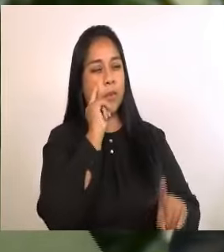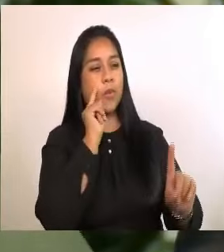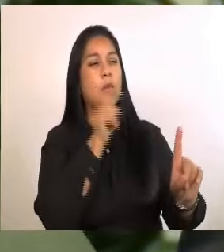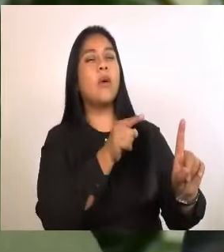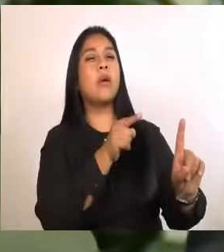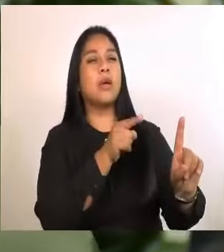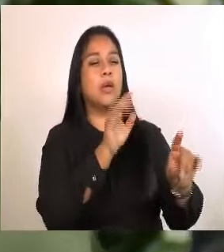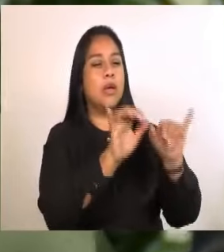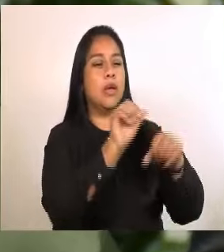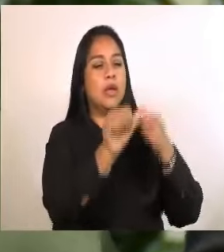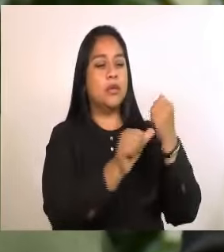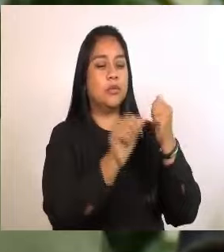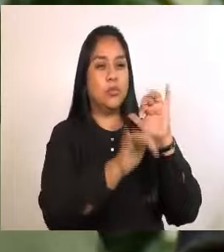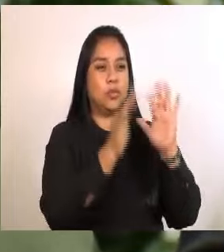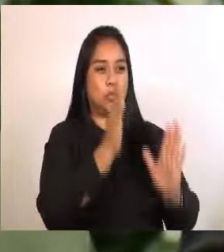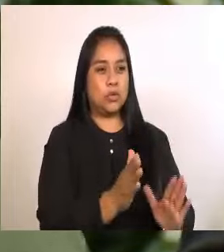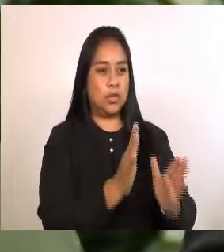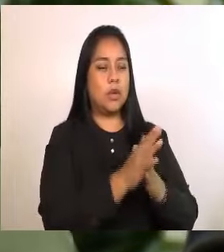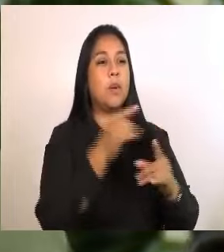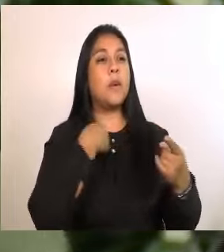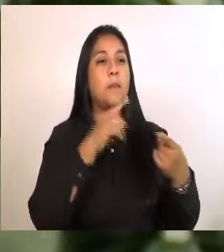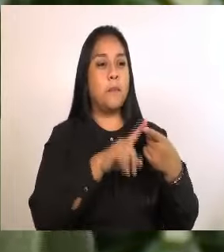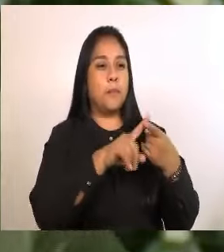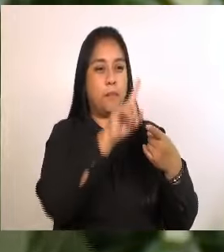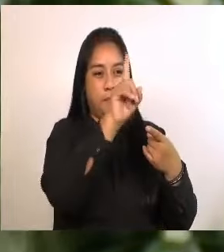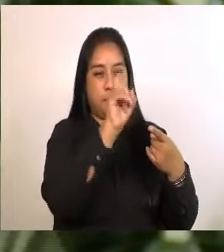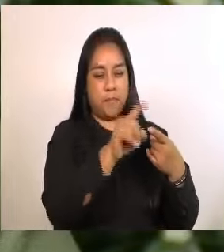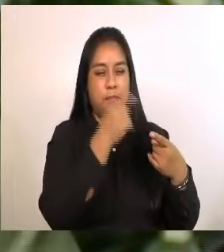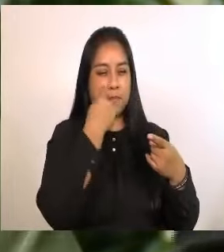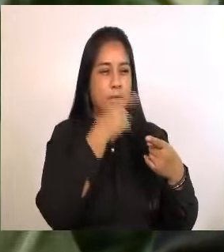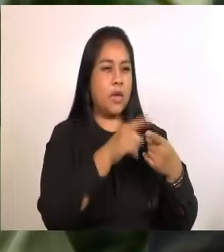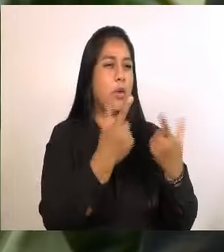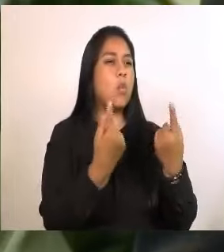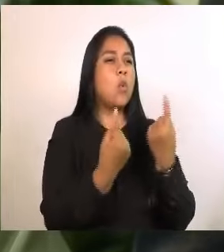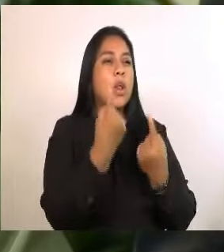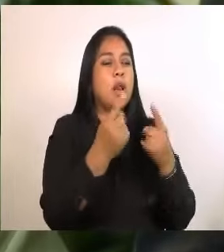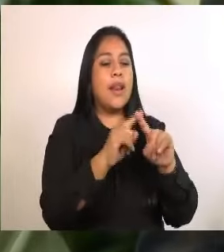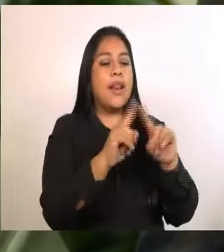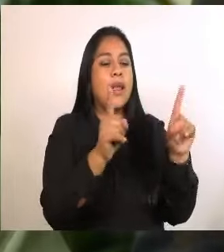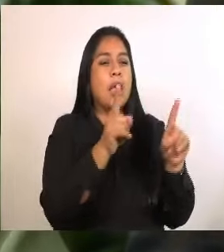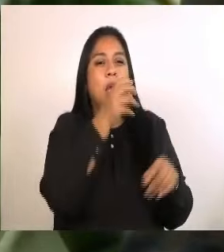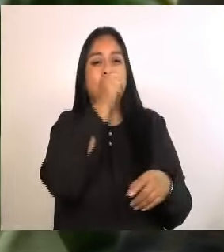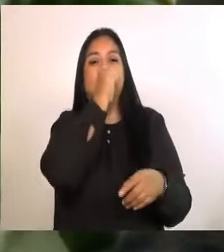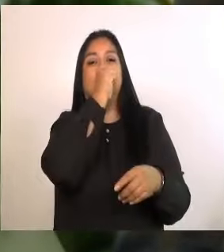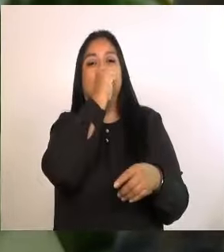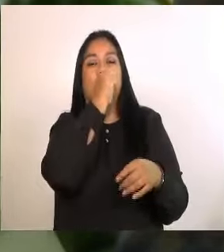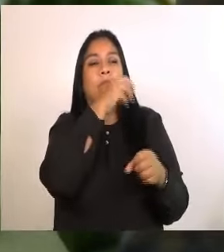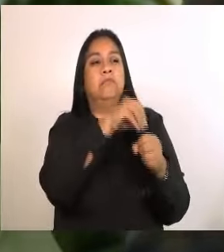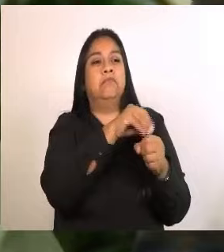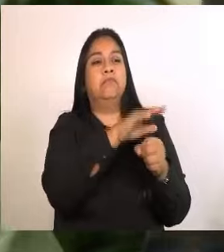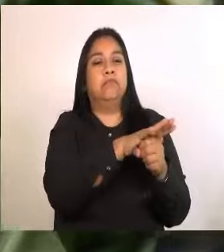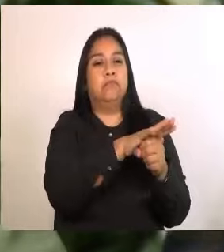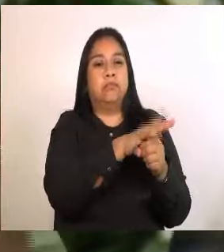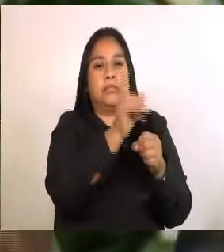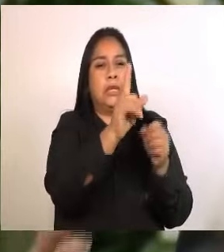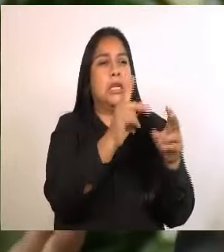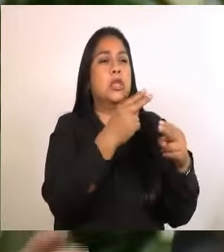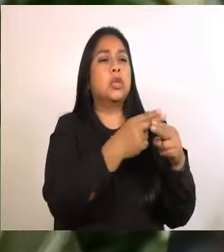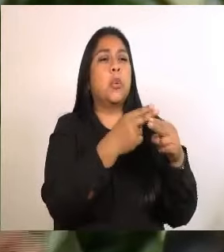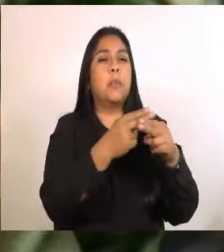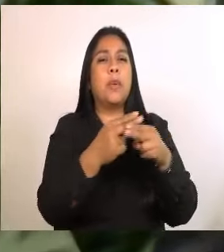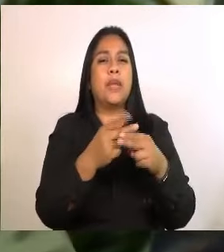al subsecretario. En primer lugar, ¿cuál es la diferenciación entre este hermetismo de no liberar los nombres?